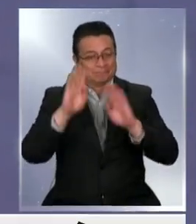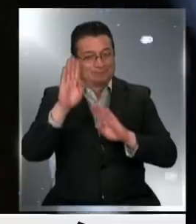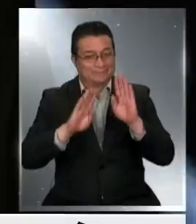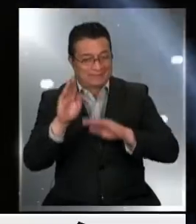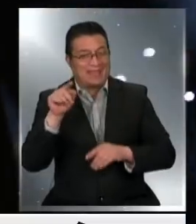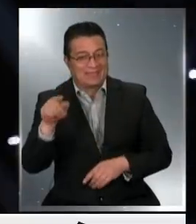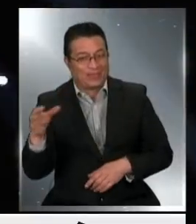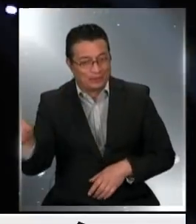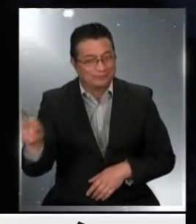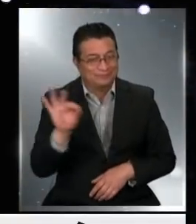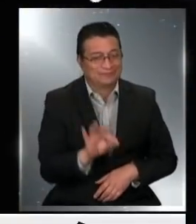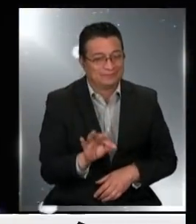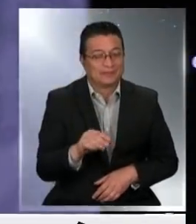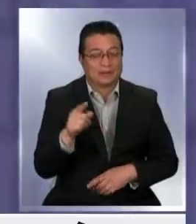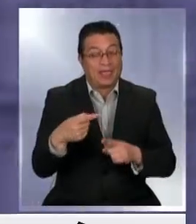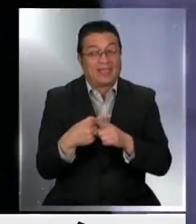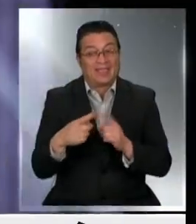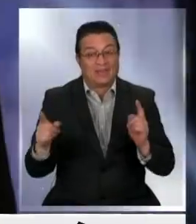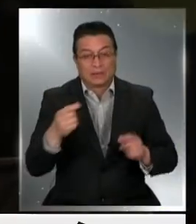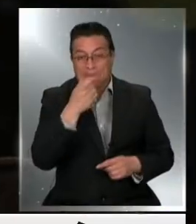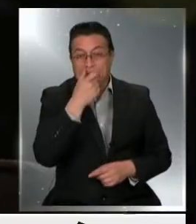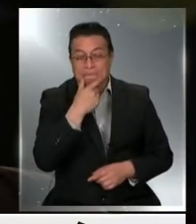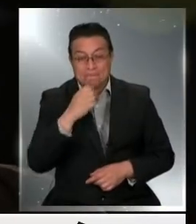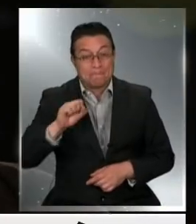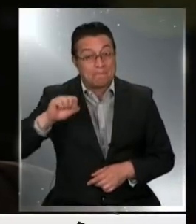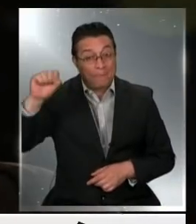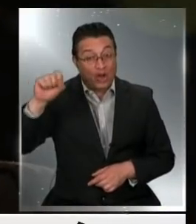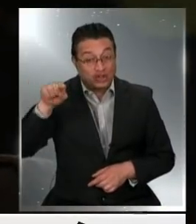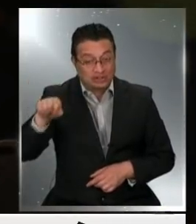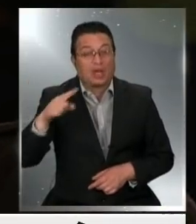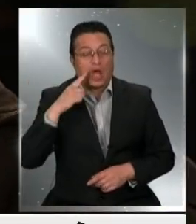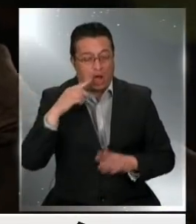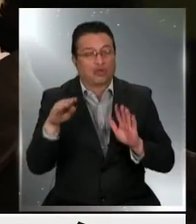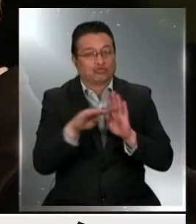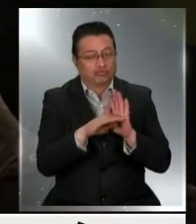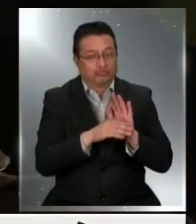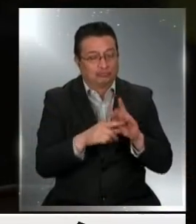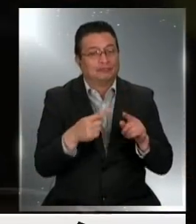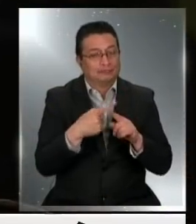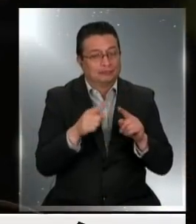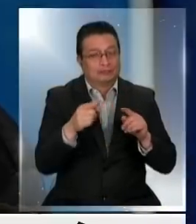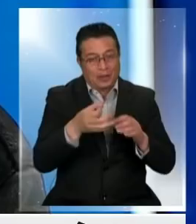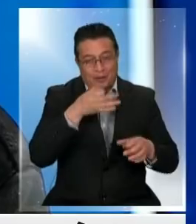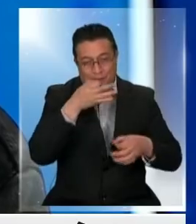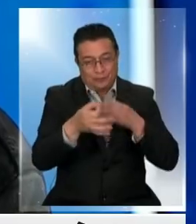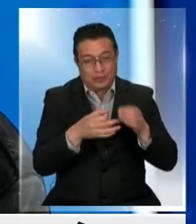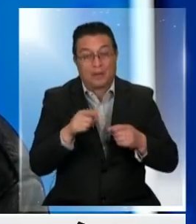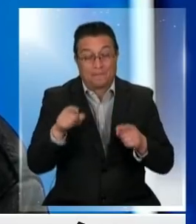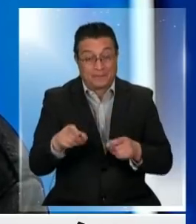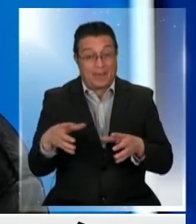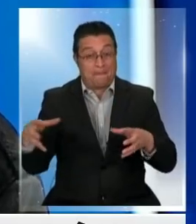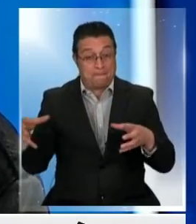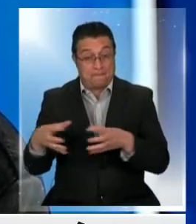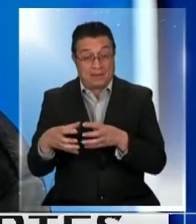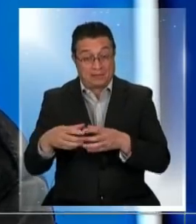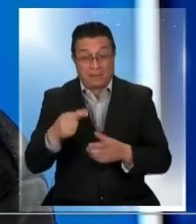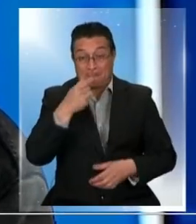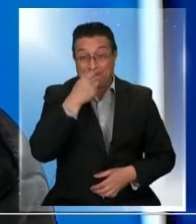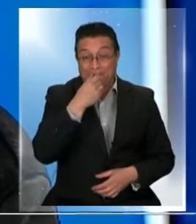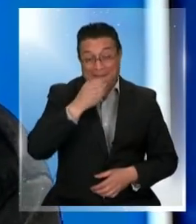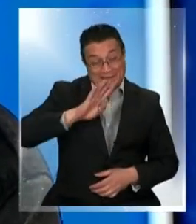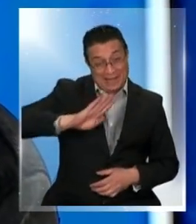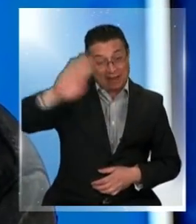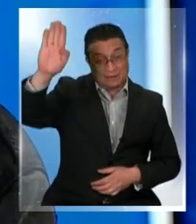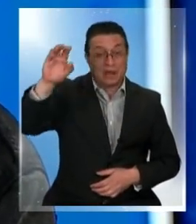candidato. Sus diferencias con Boric fueron solo parte del catálogo de momentos que dejó su entrevista. El partido de Hitler no siguió